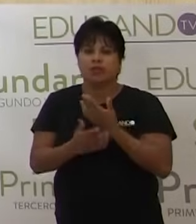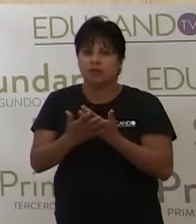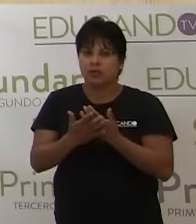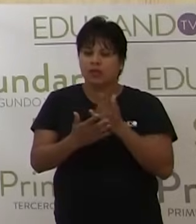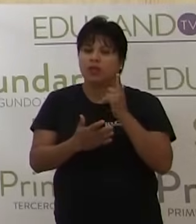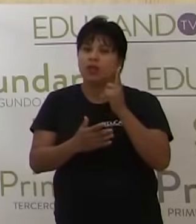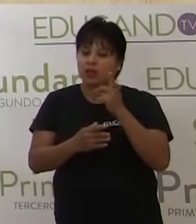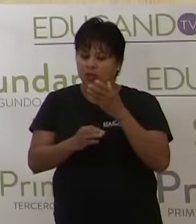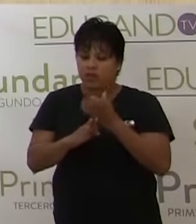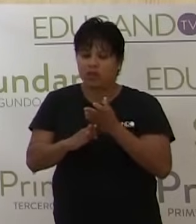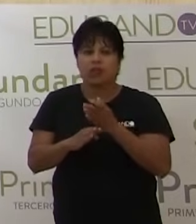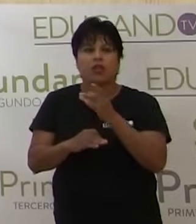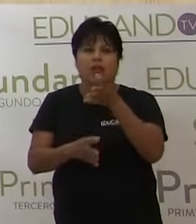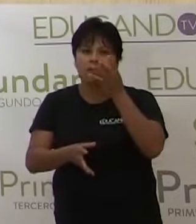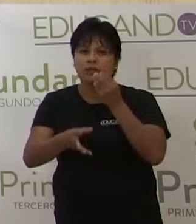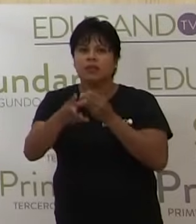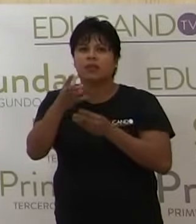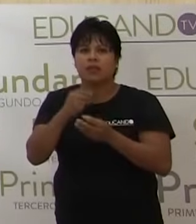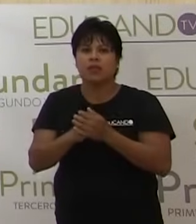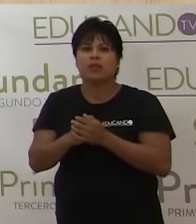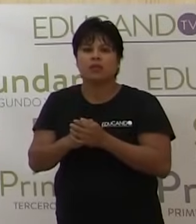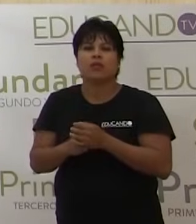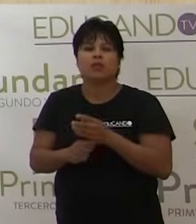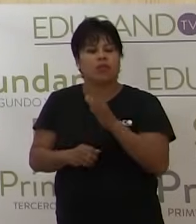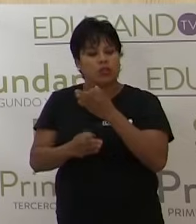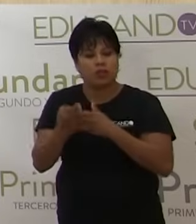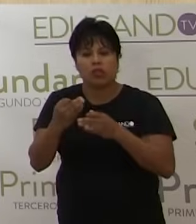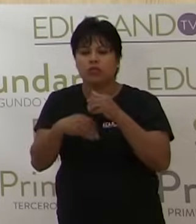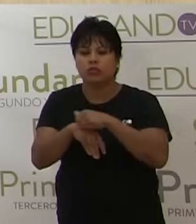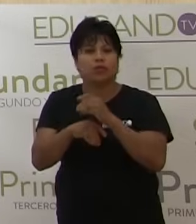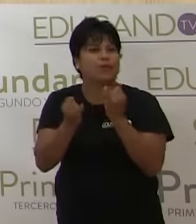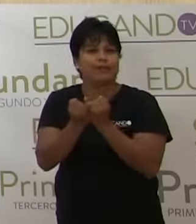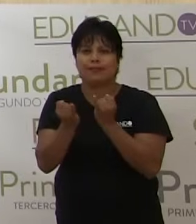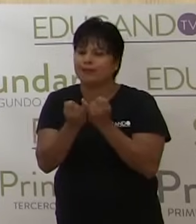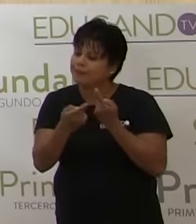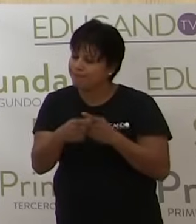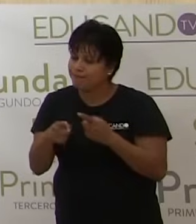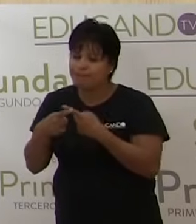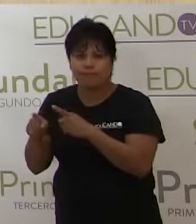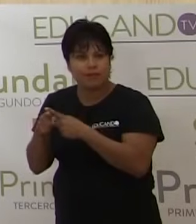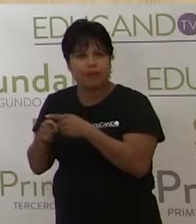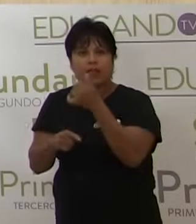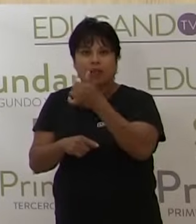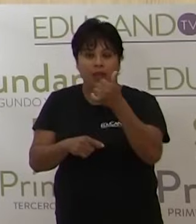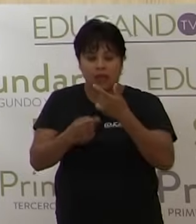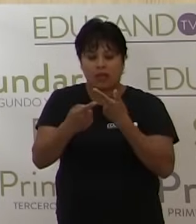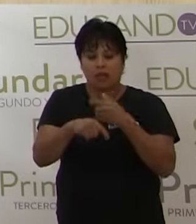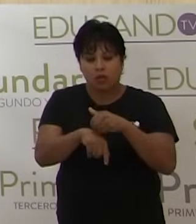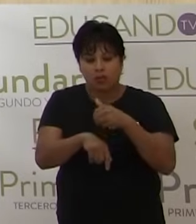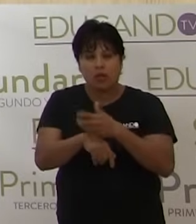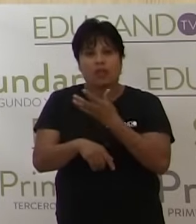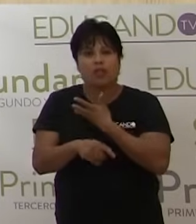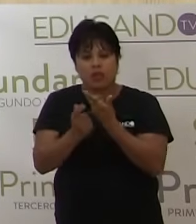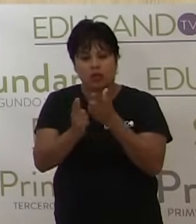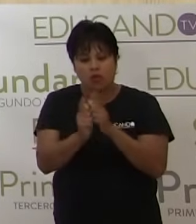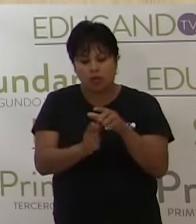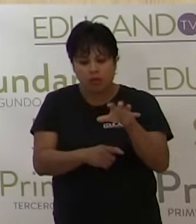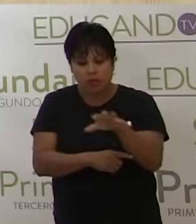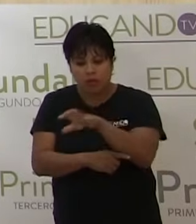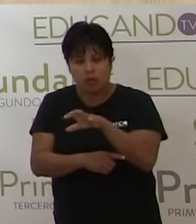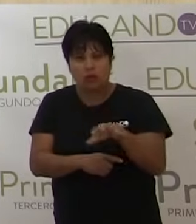que el día de hoy hayamos aprendido que no todos los números son iguales que cada número representa una colección